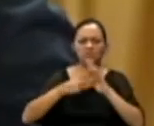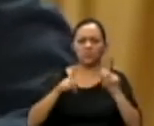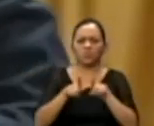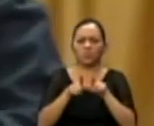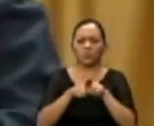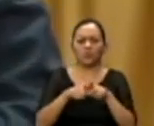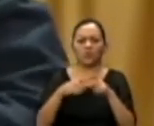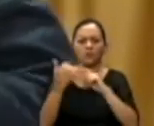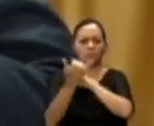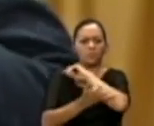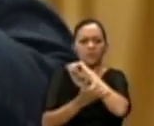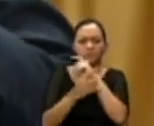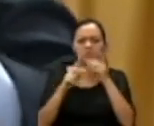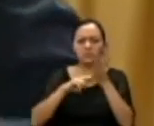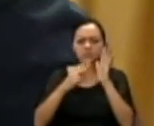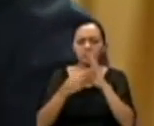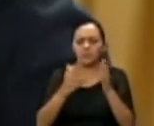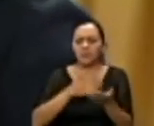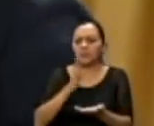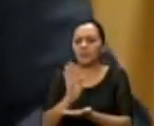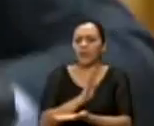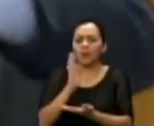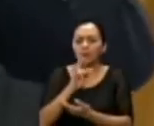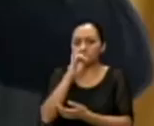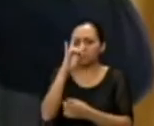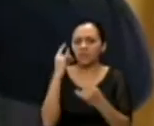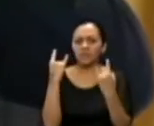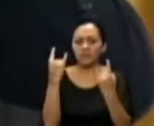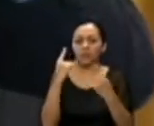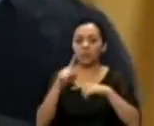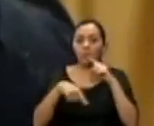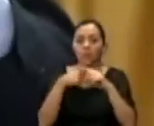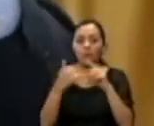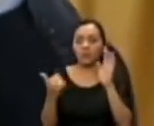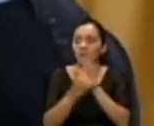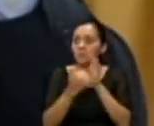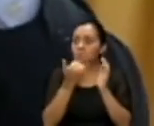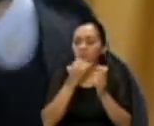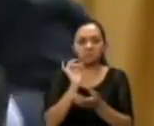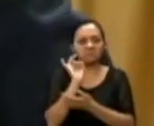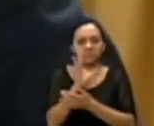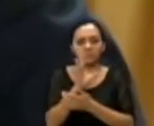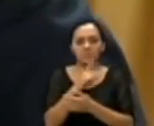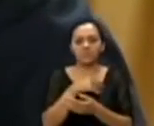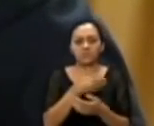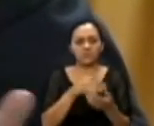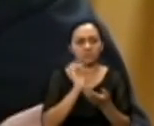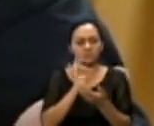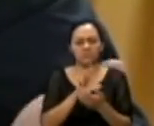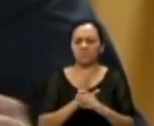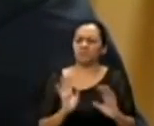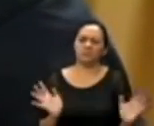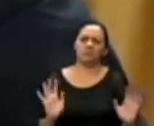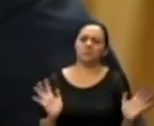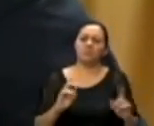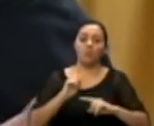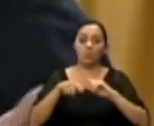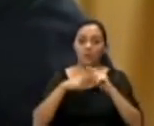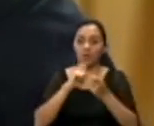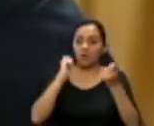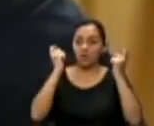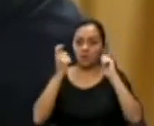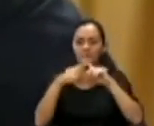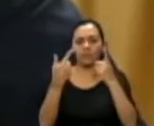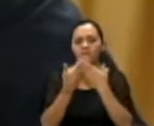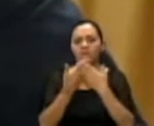república empieza y termina en su barrio exclusivo y que si ellos le cae mal el presidente presidente tiene que ser su casa mientras son los cambios pues debemos